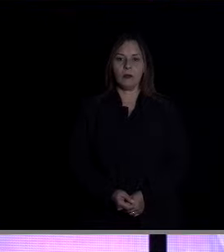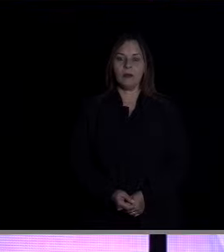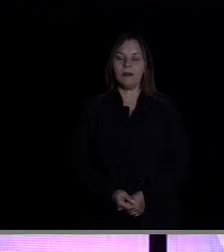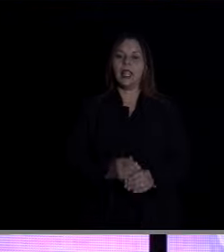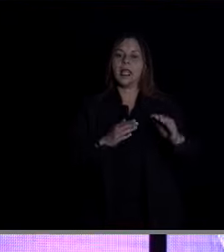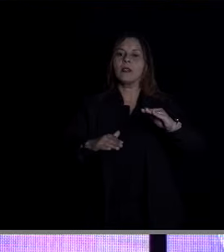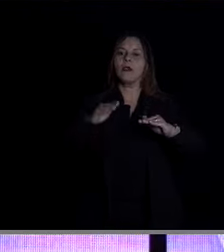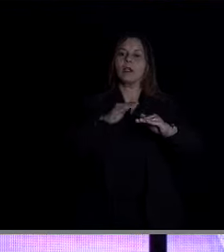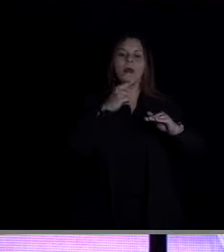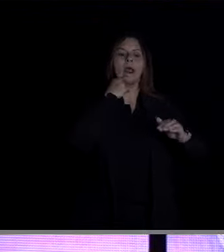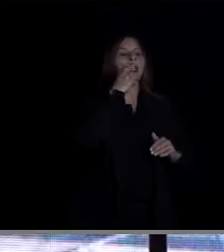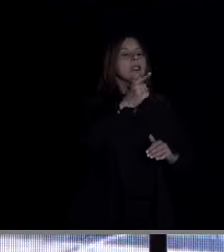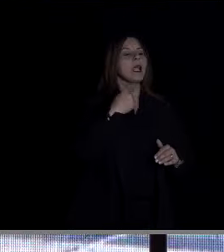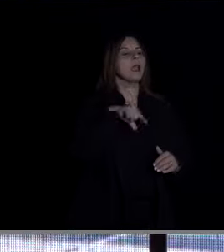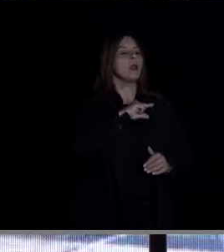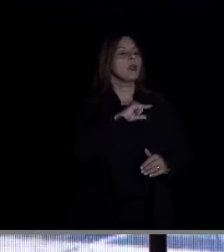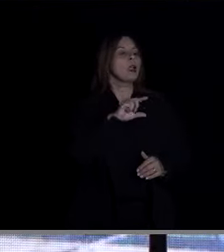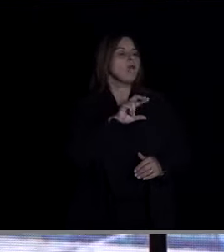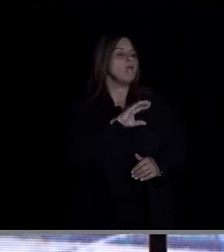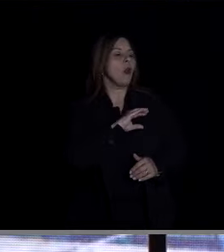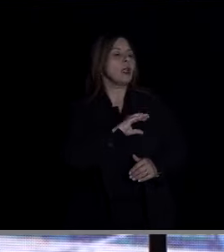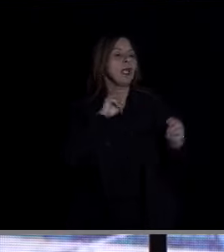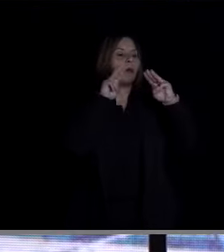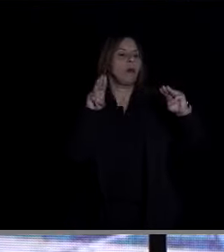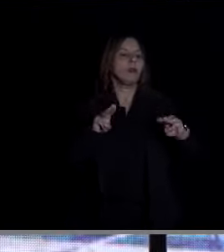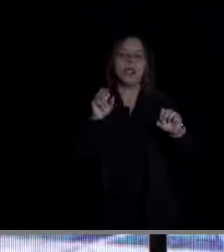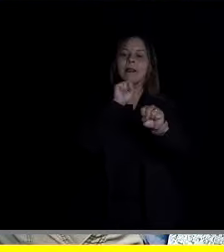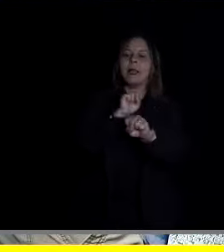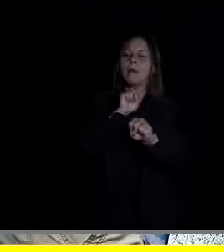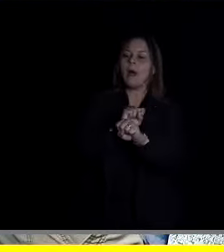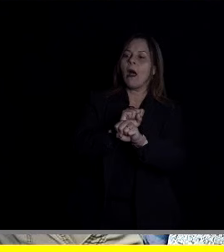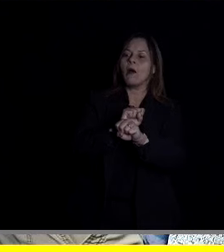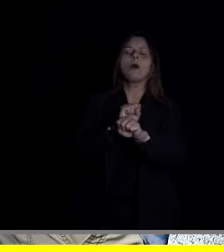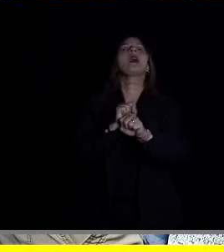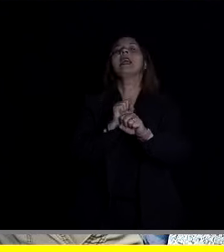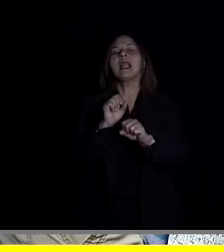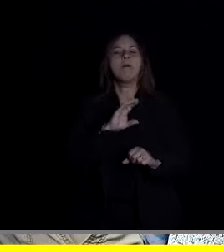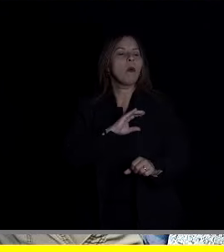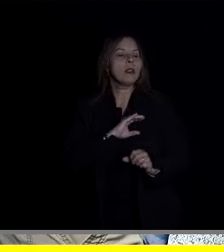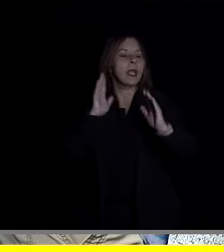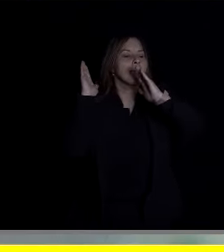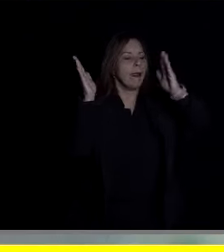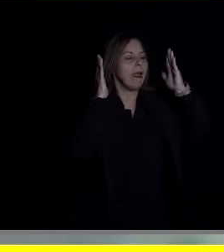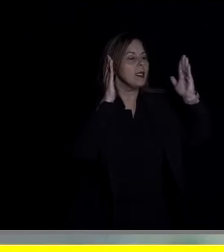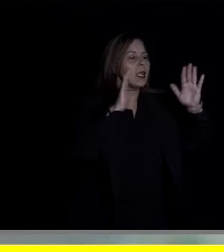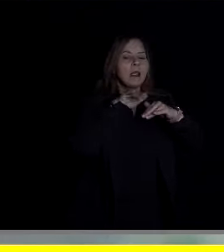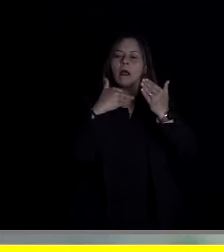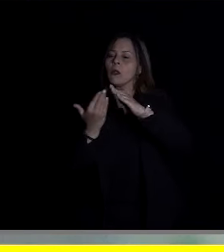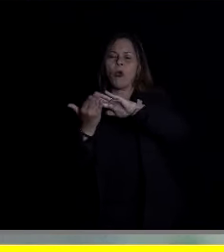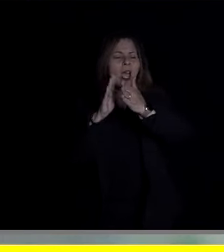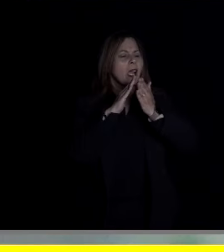Y sobre esto tengo que decir que nuestra Policía Municipal opera bajo la filosofía del policía comunitario que atiende a cada